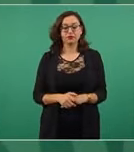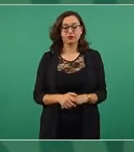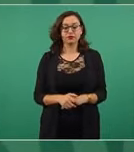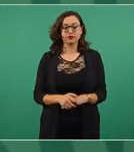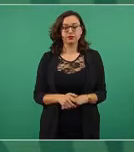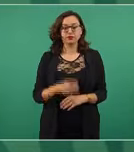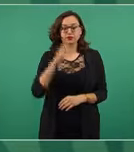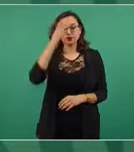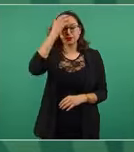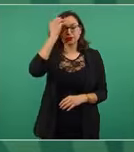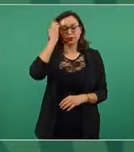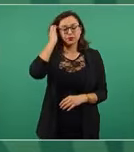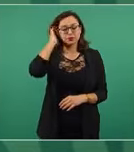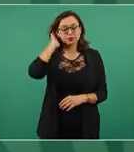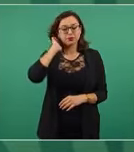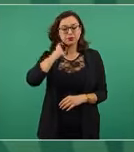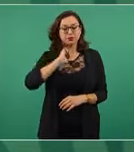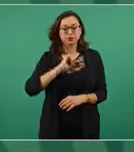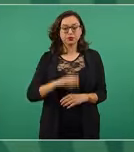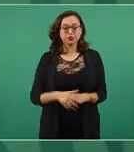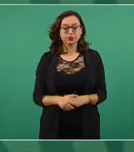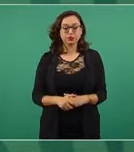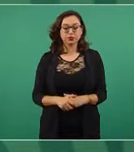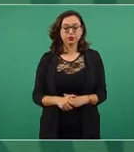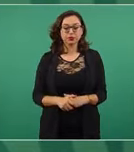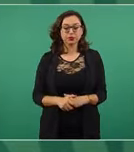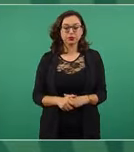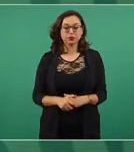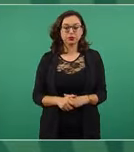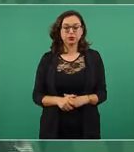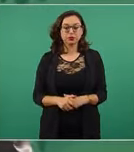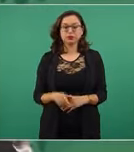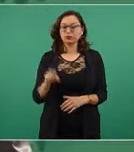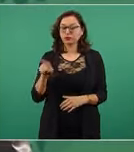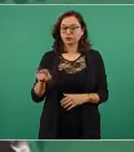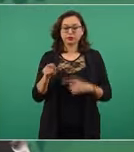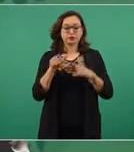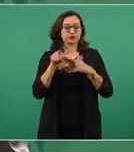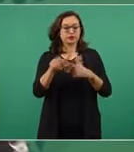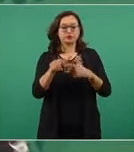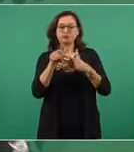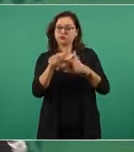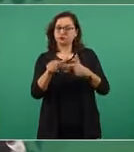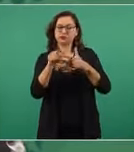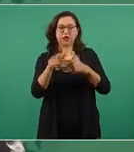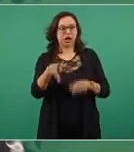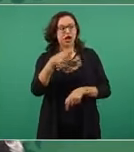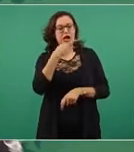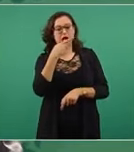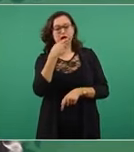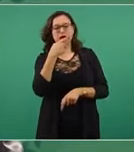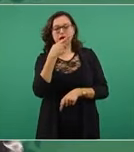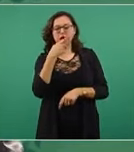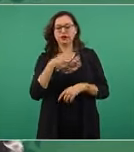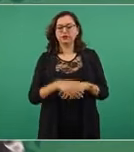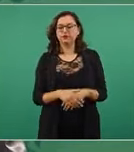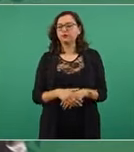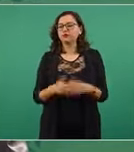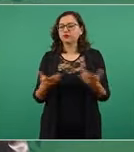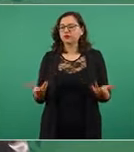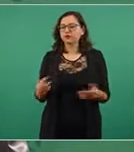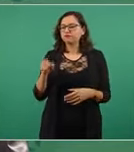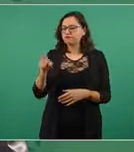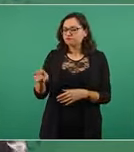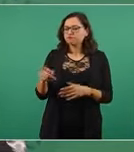le digo, lo que pasa, bueno, y seguía él, le digo, mira, lo que pasa es que tú lees el Reforma,